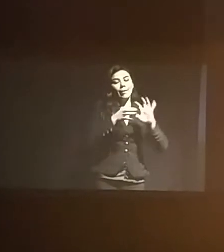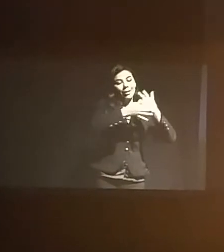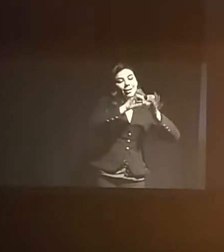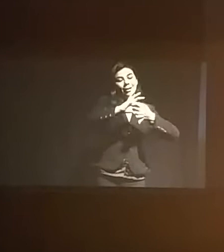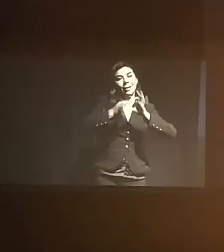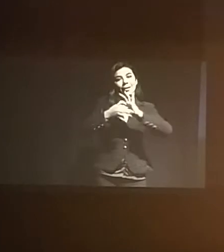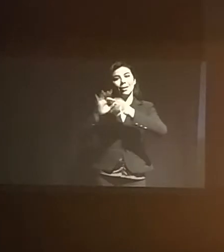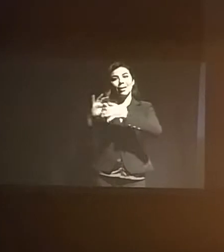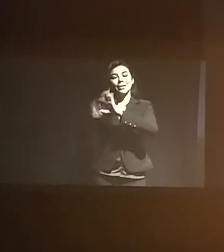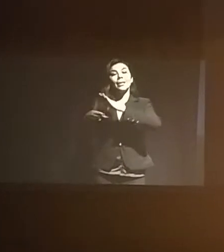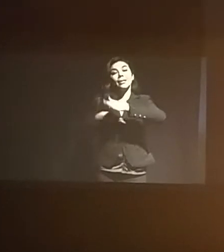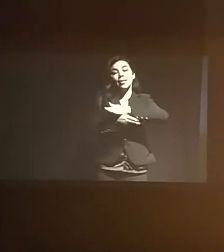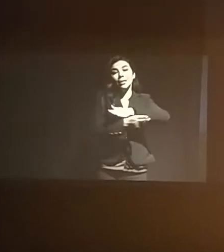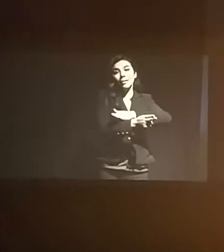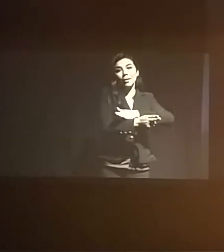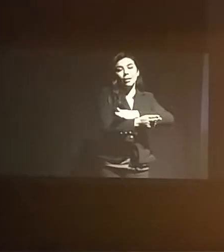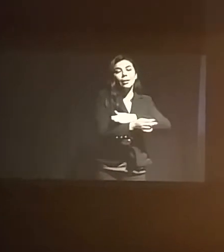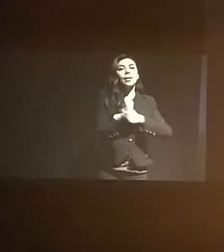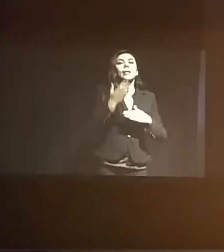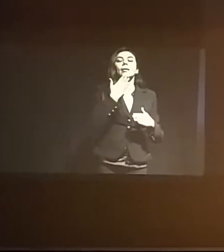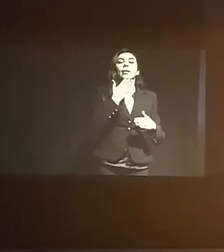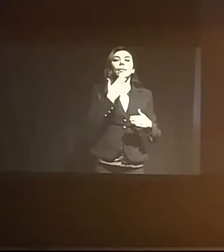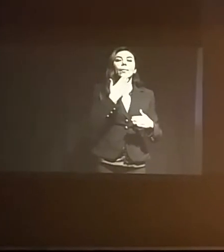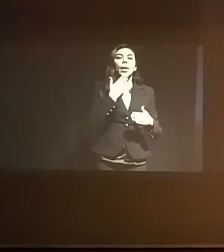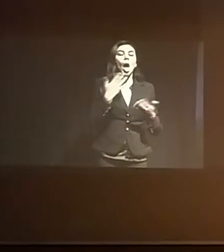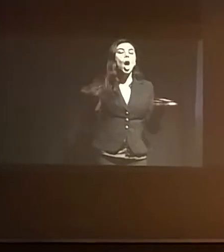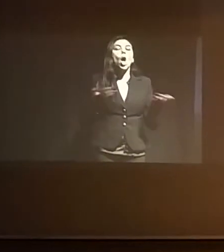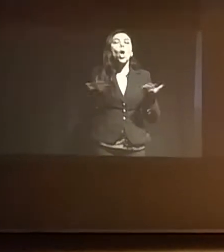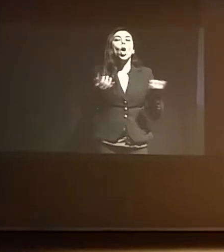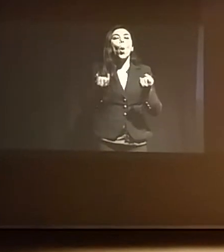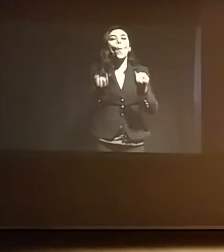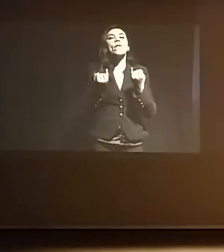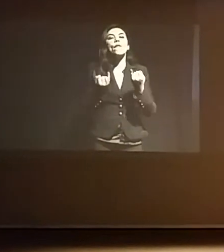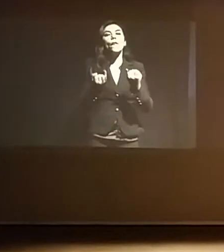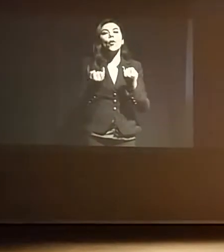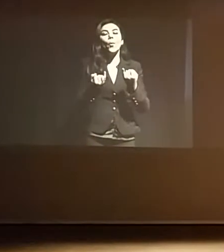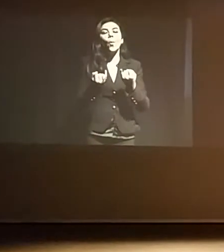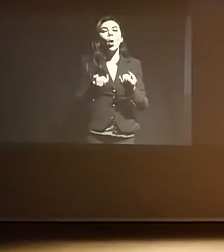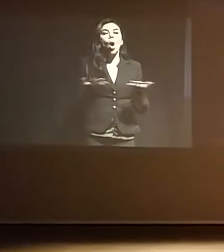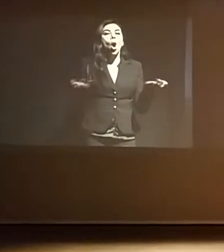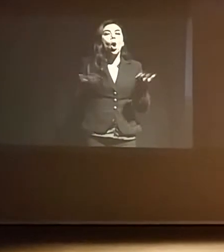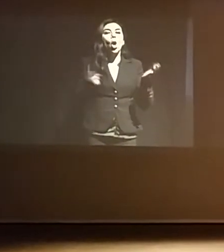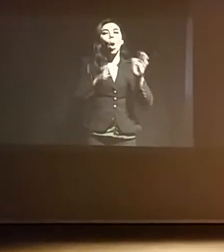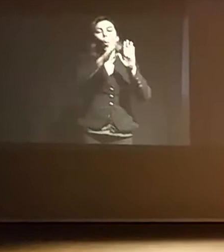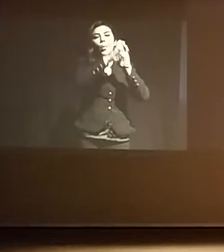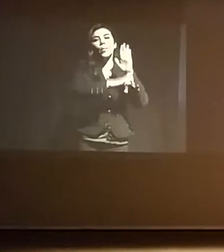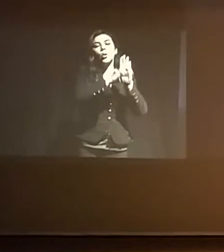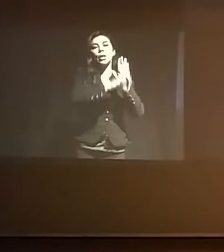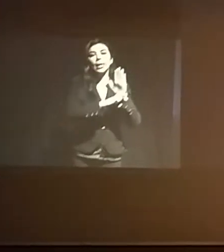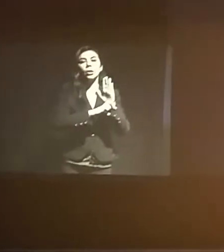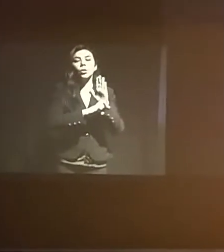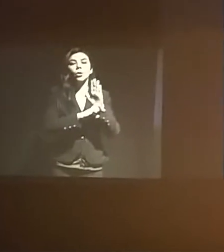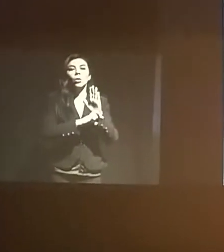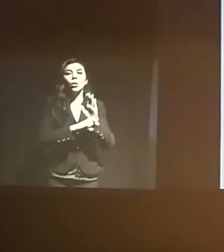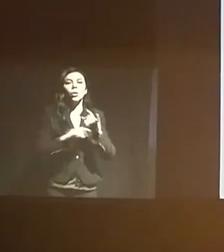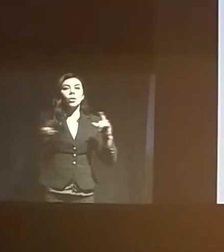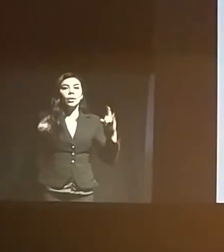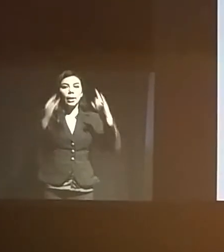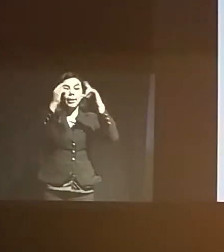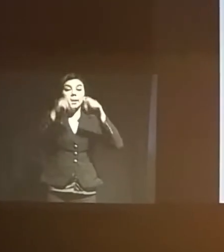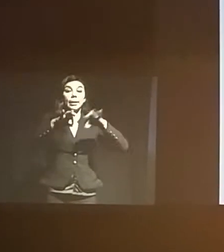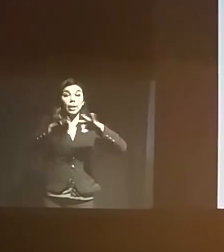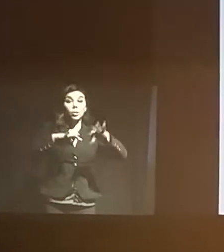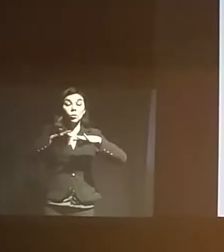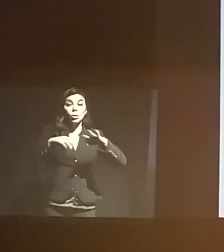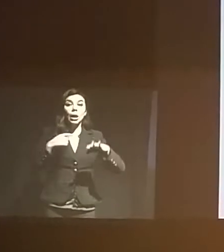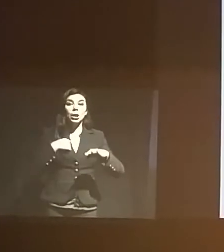accesibilidad, también se mencionó el cómo me debe informar. Yo, cómo en mi proyecto de arquitectura incorporo que la arquitectura